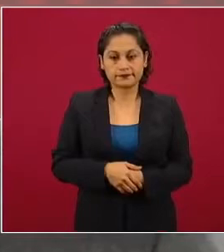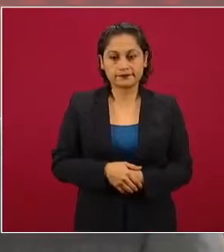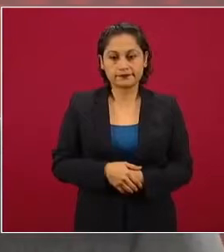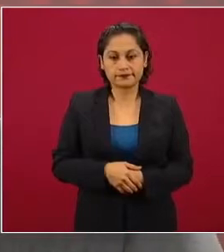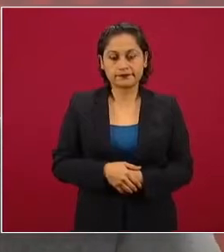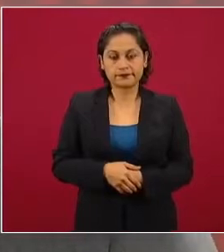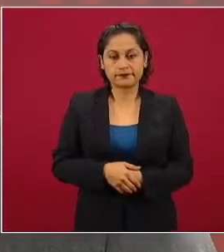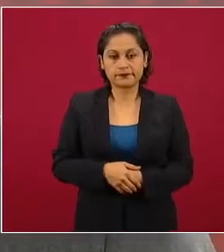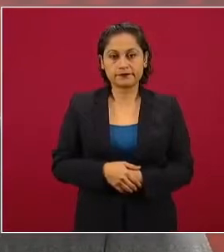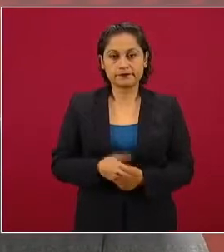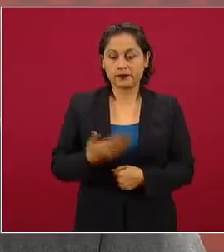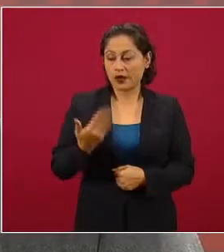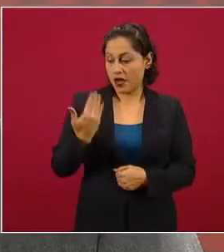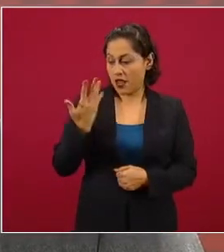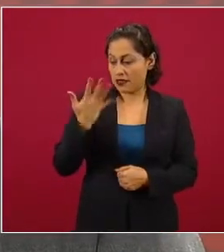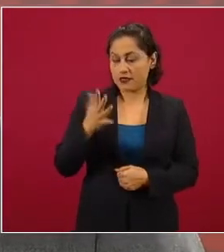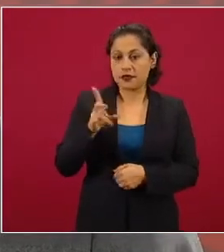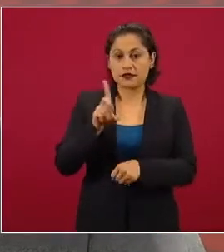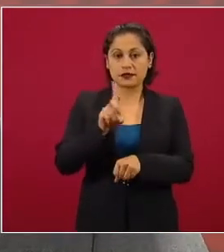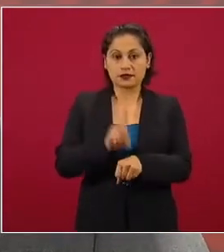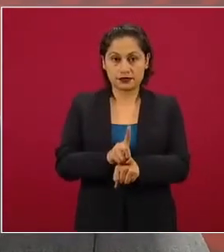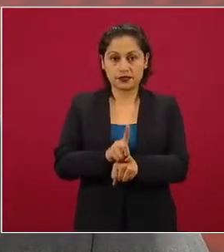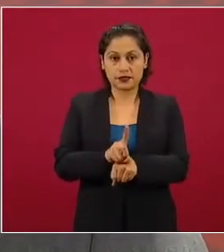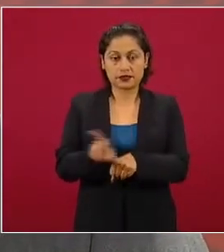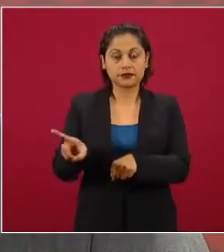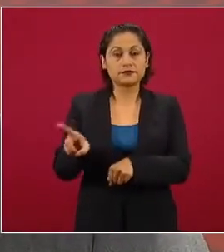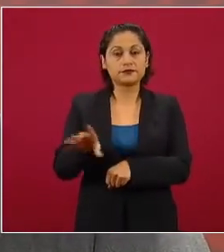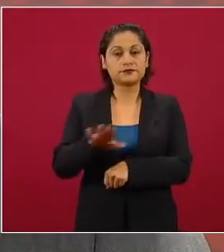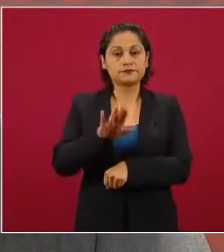hace 10 días, César